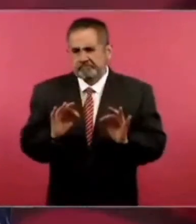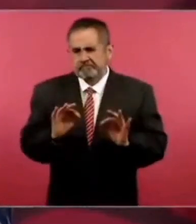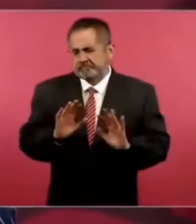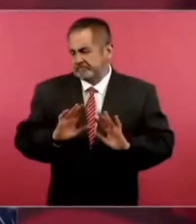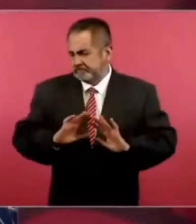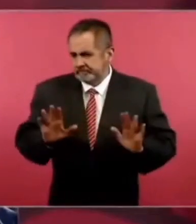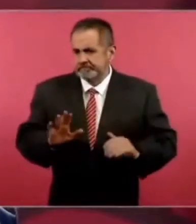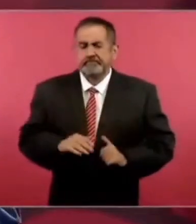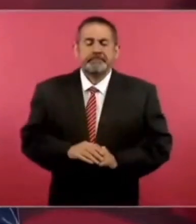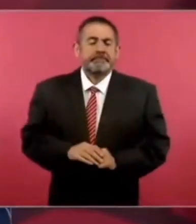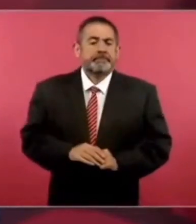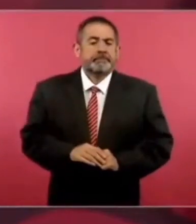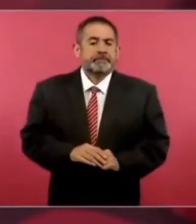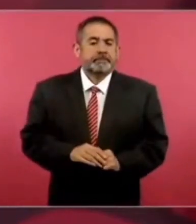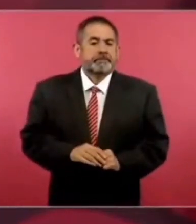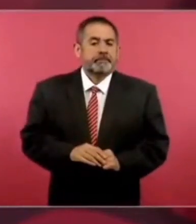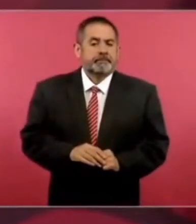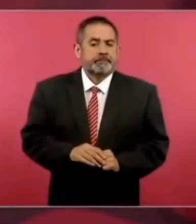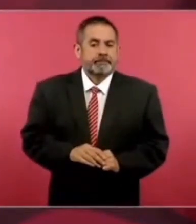y